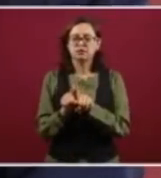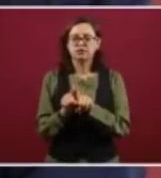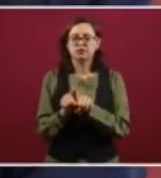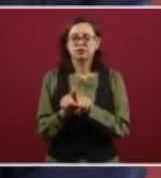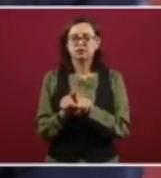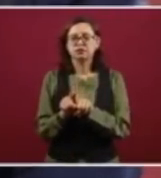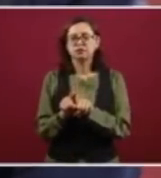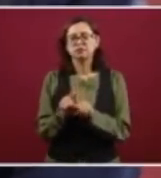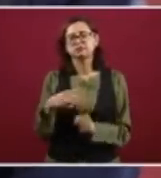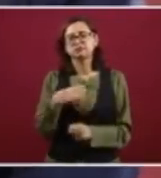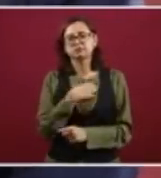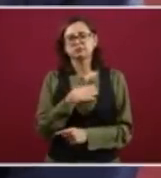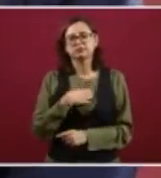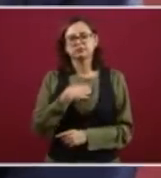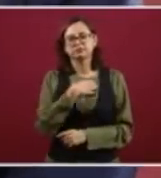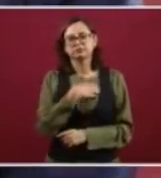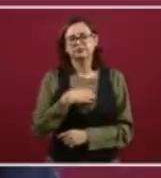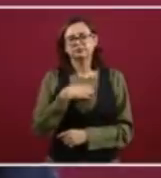celebramos